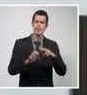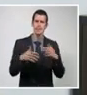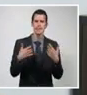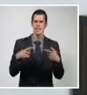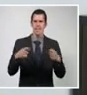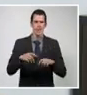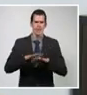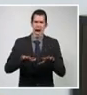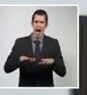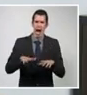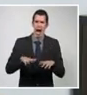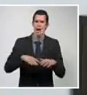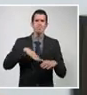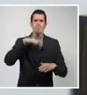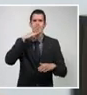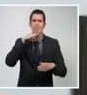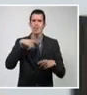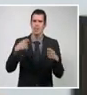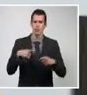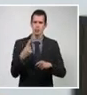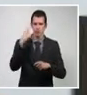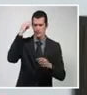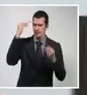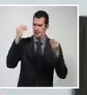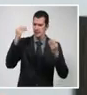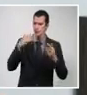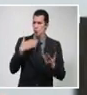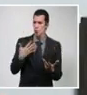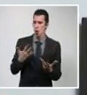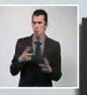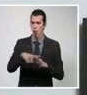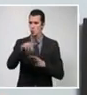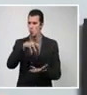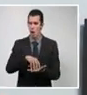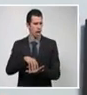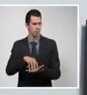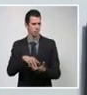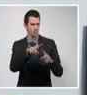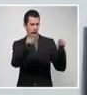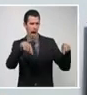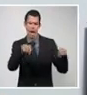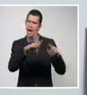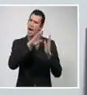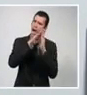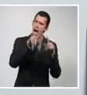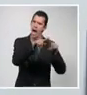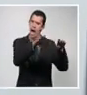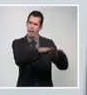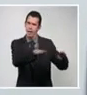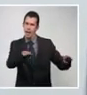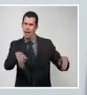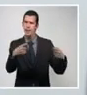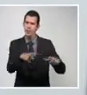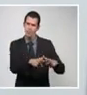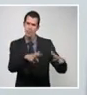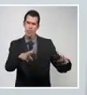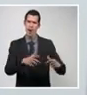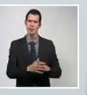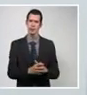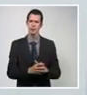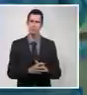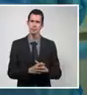recurrir al movimiento rápido de recursos cama, usando por supuesto los preceptos y los